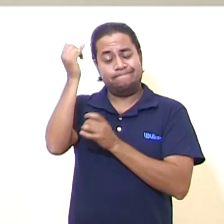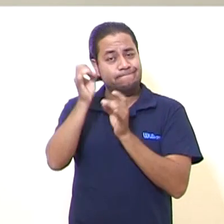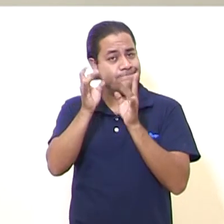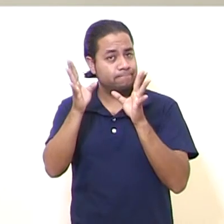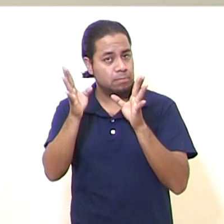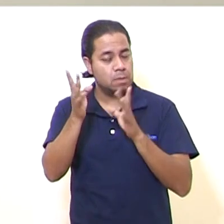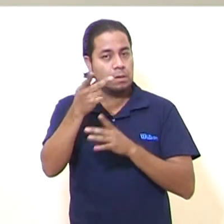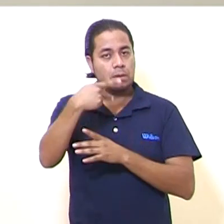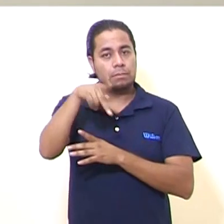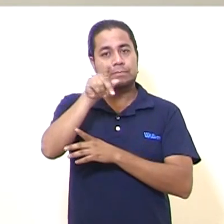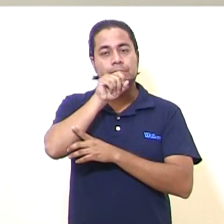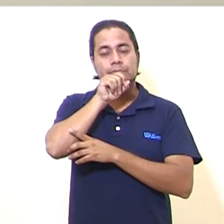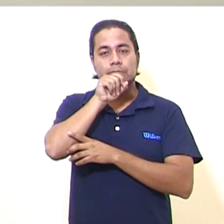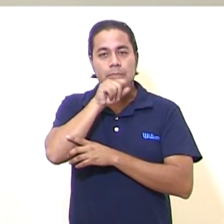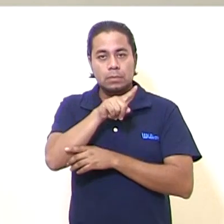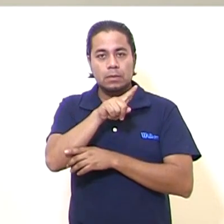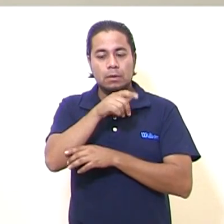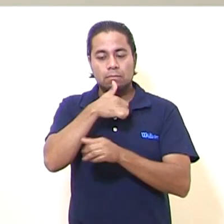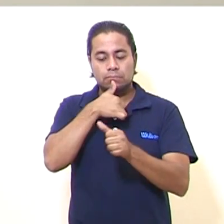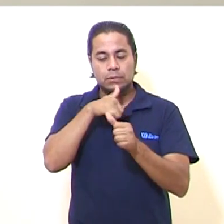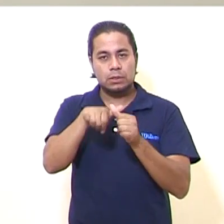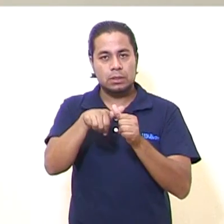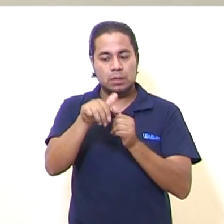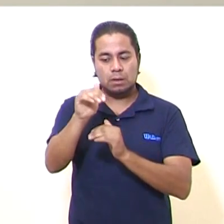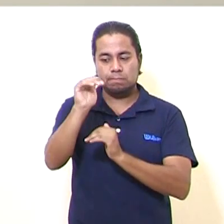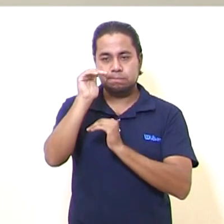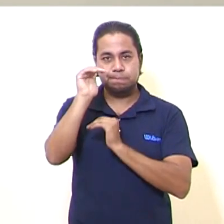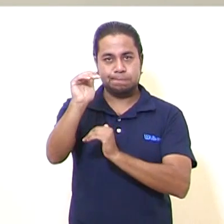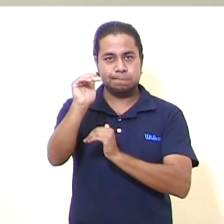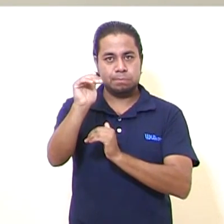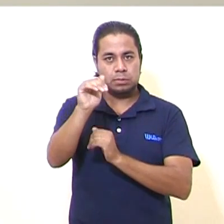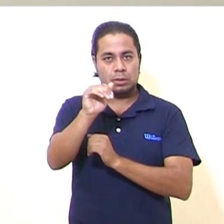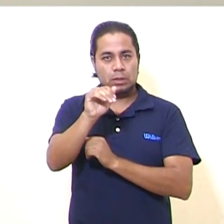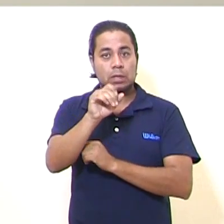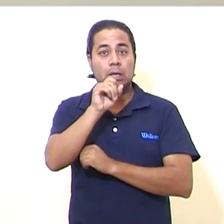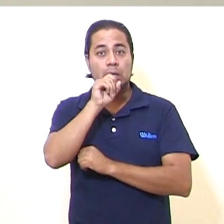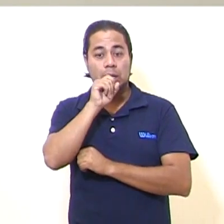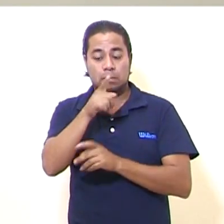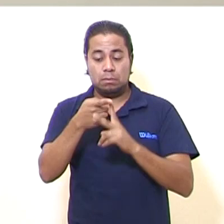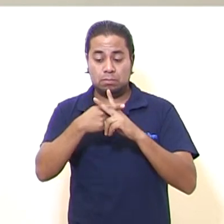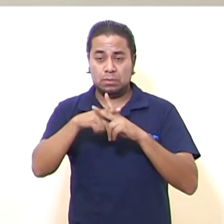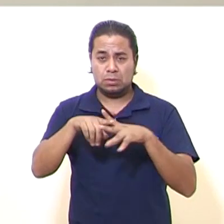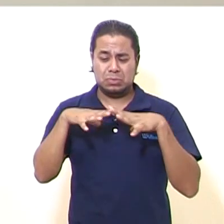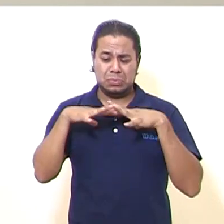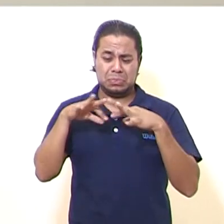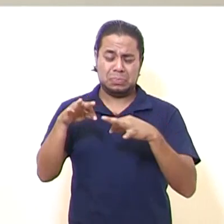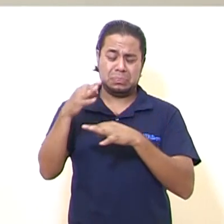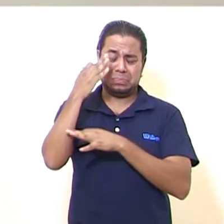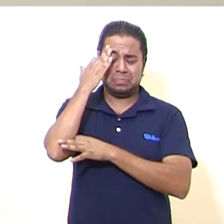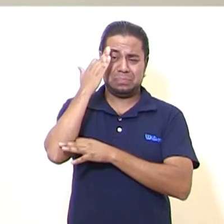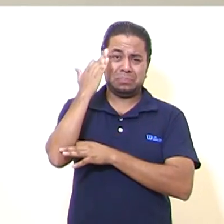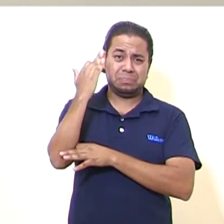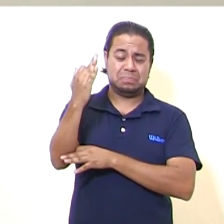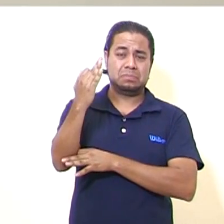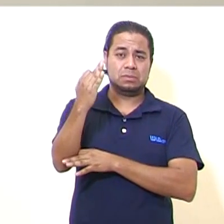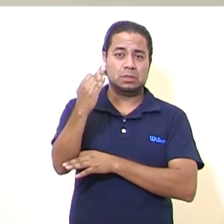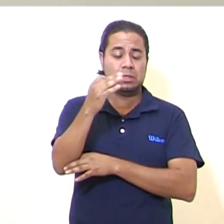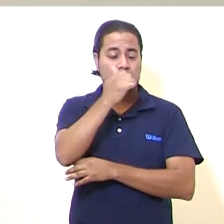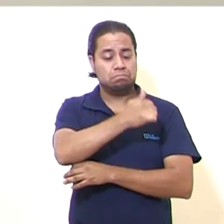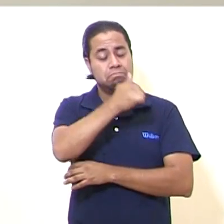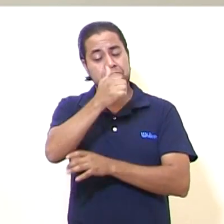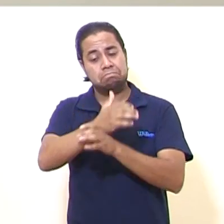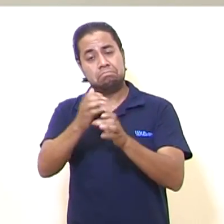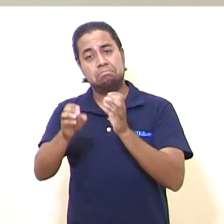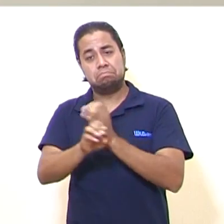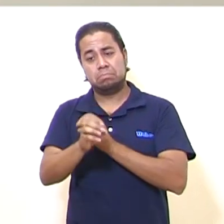también las mayúsculas y las letras tienen un origen. Todas las cosas tienen un